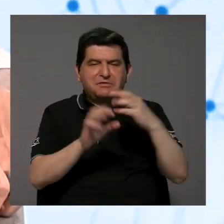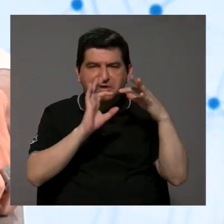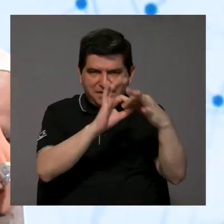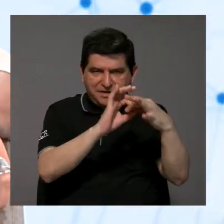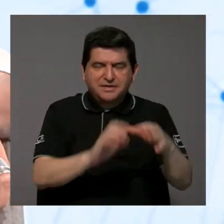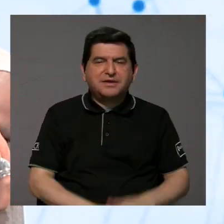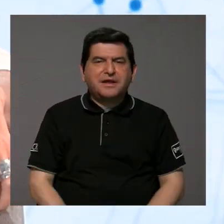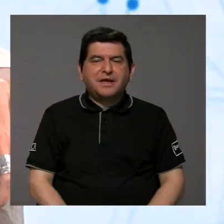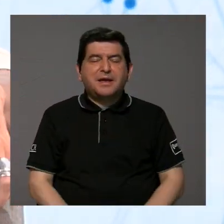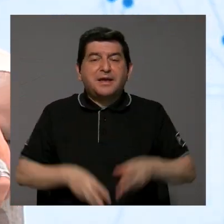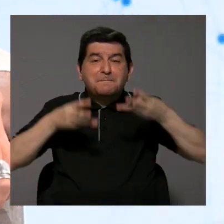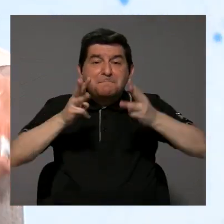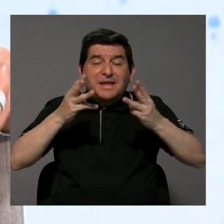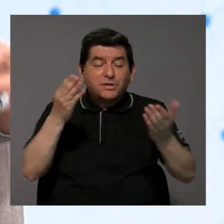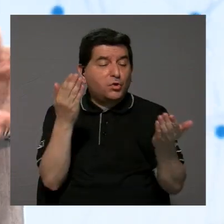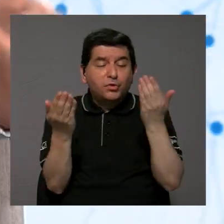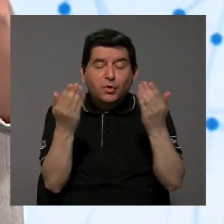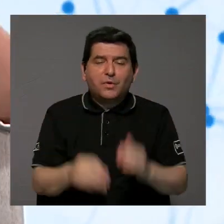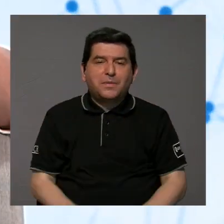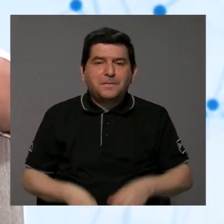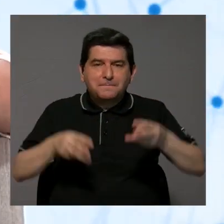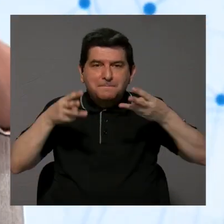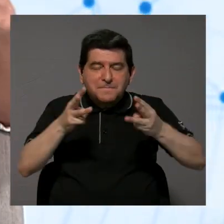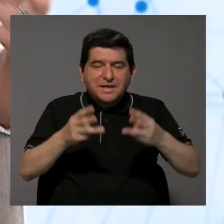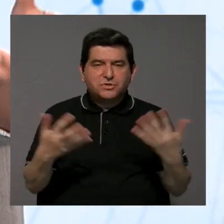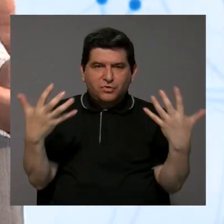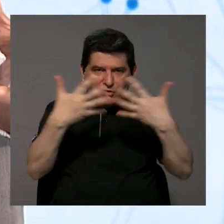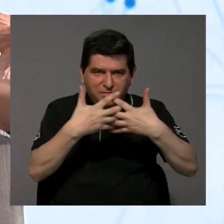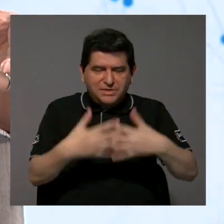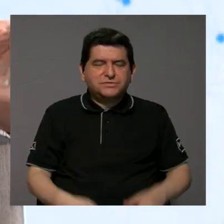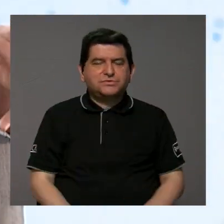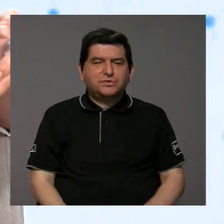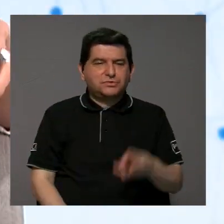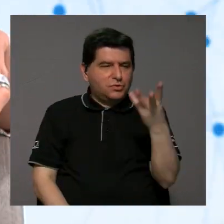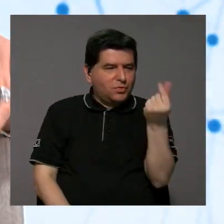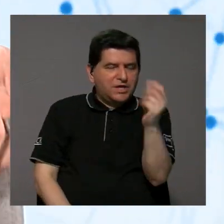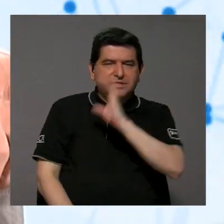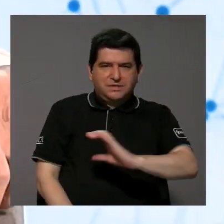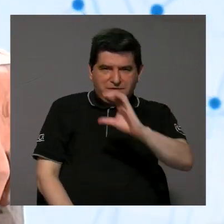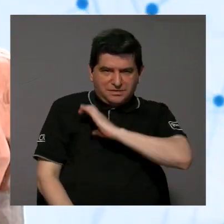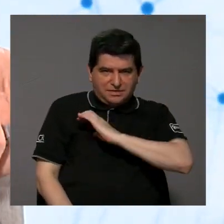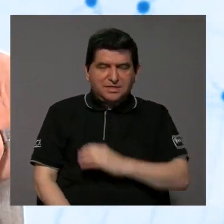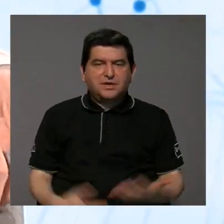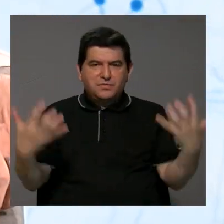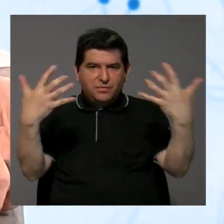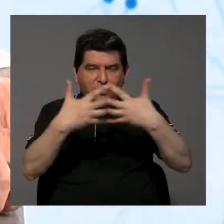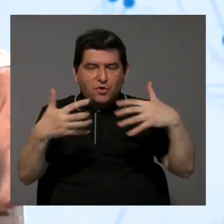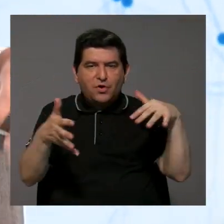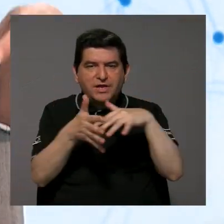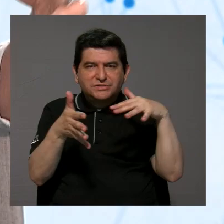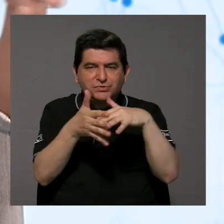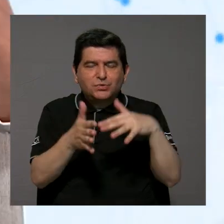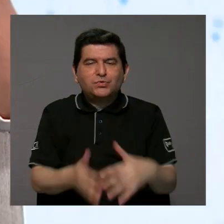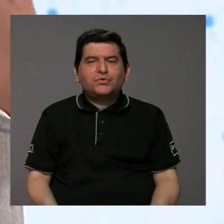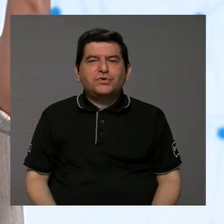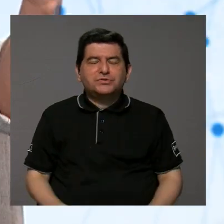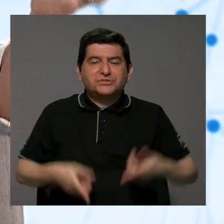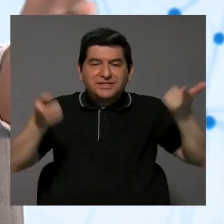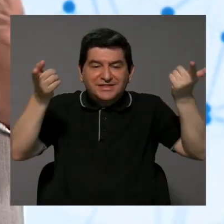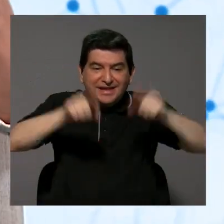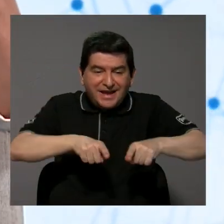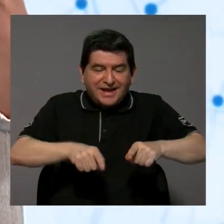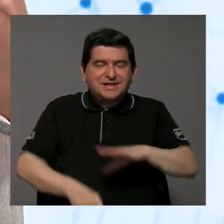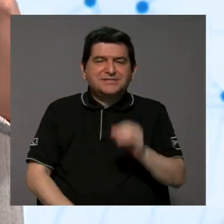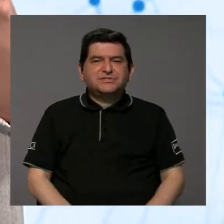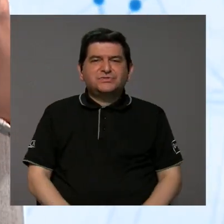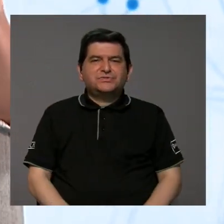comparado, normalmente con métodos mixtos, cuantitativos y cualitativos, y lo combinamos con estudios de caso y de trayectorias de